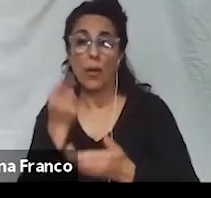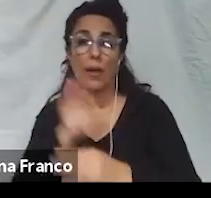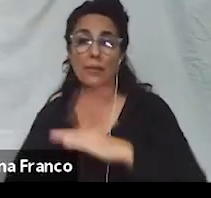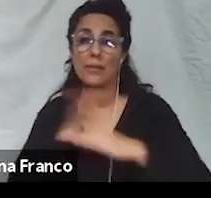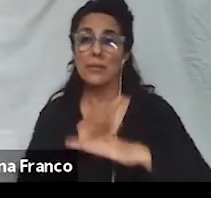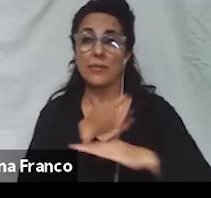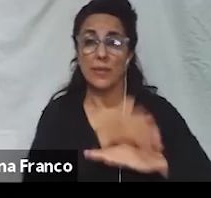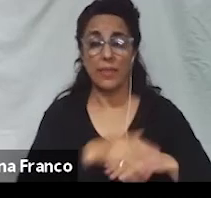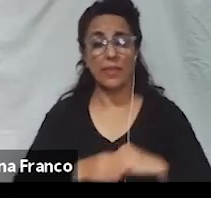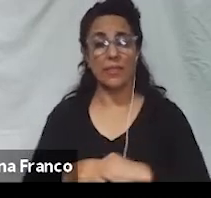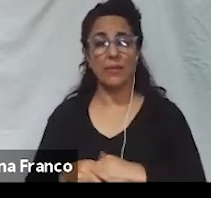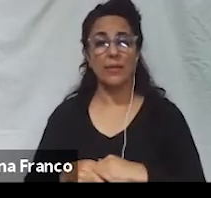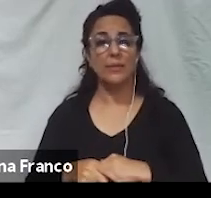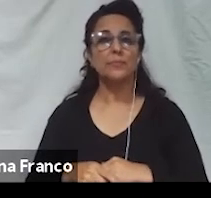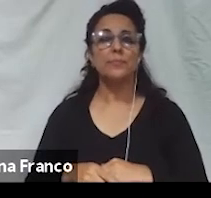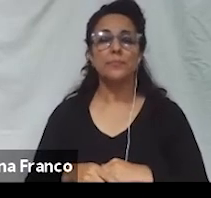de accesibilidad.